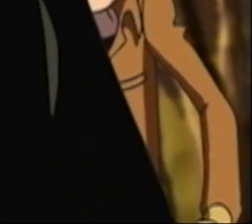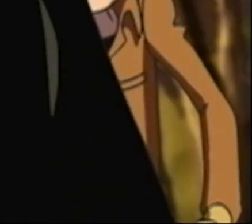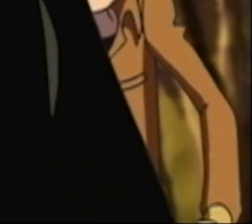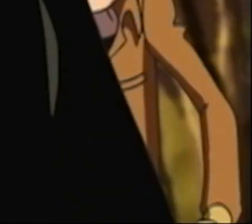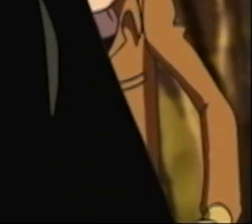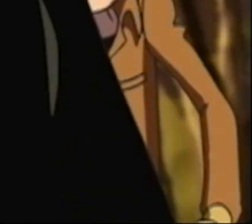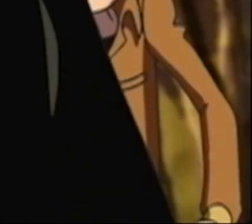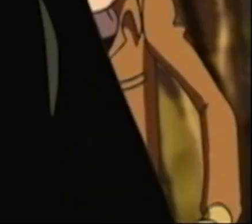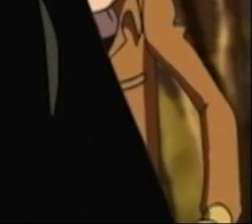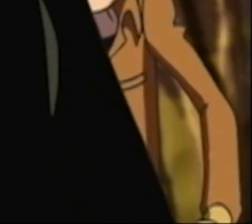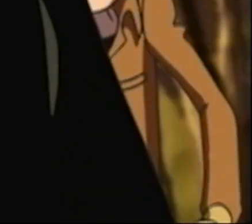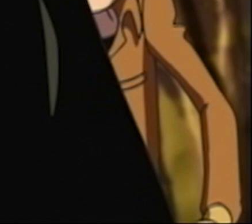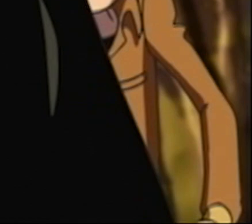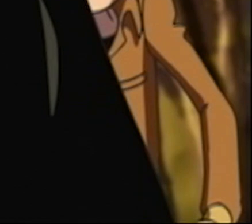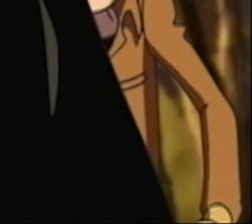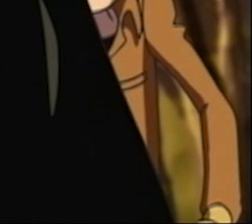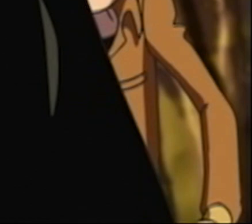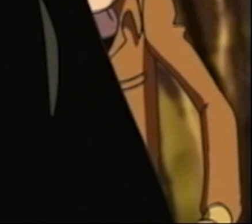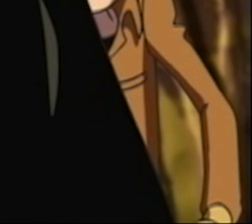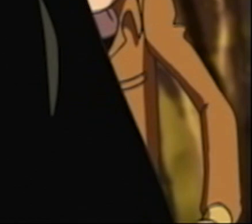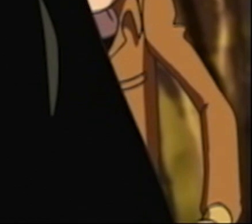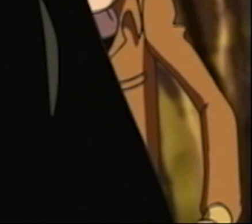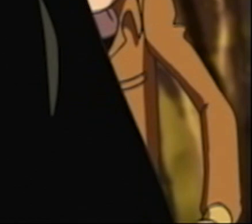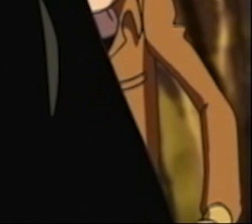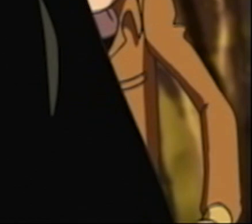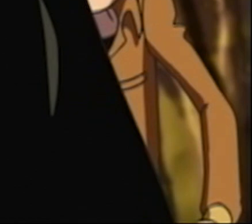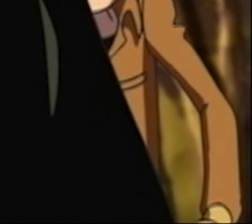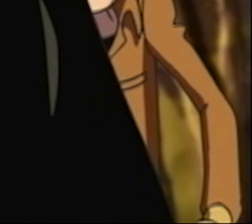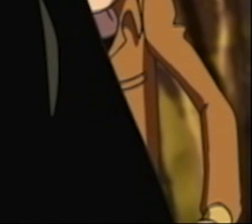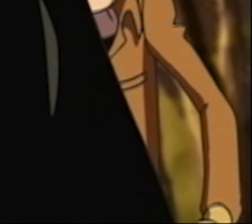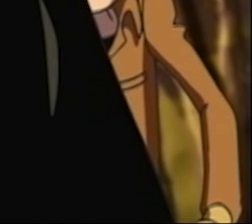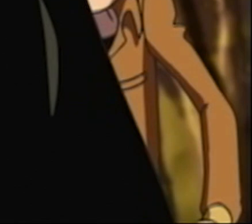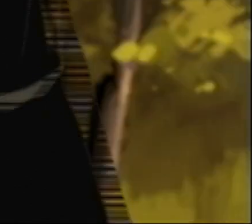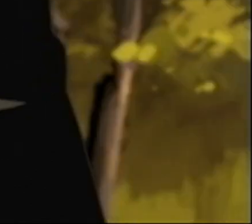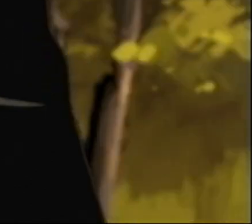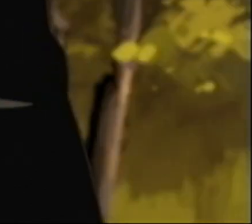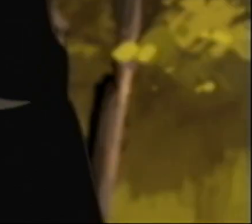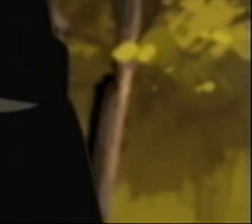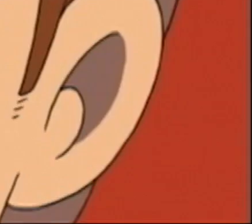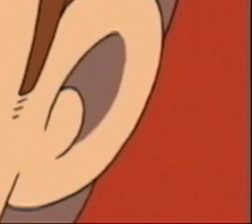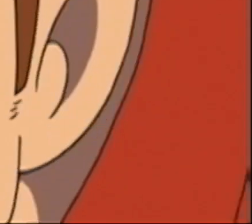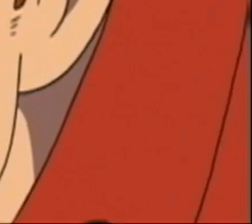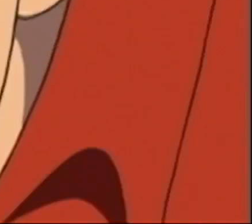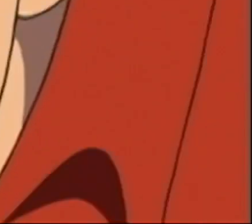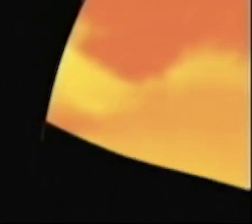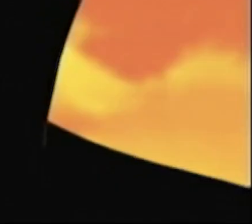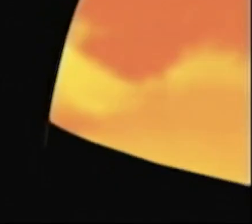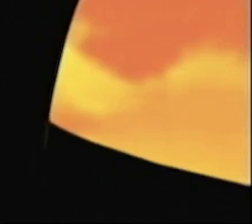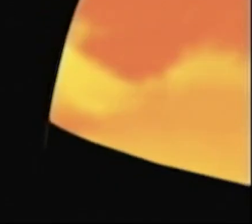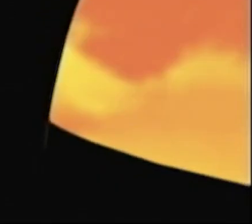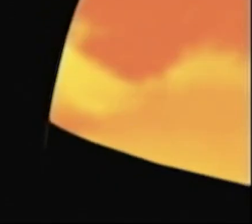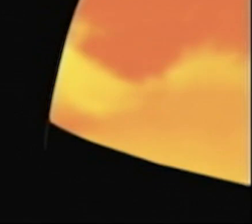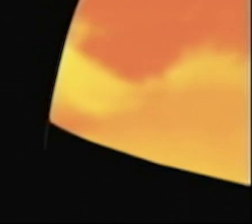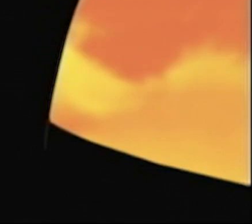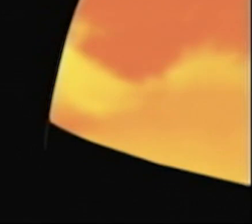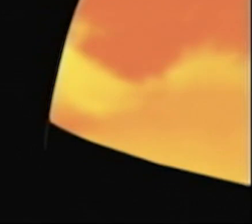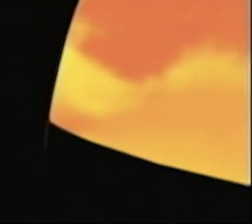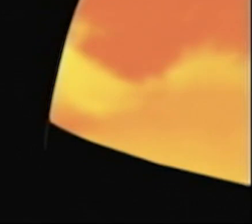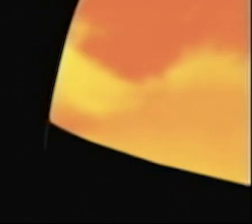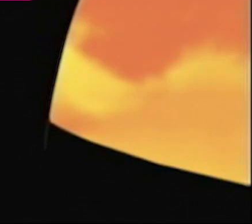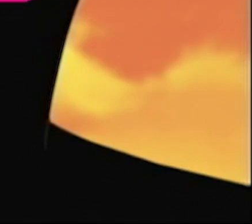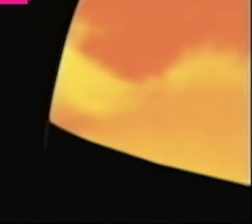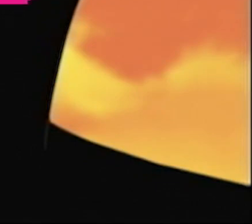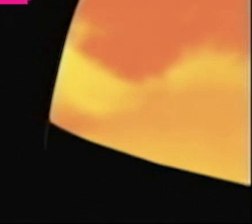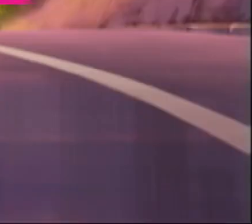Dame la billetera que robaste. ¡No me digas! ¿Y por qué no mejor me la quitas, Los sábados a las 8:30 de la